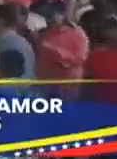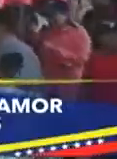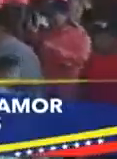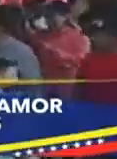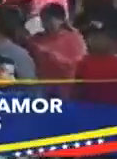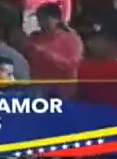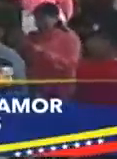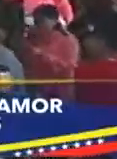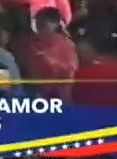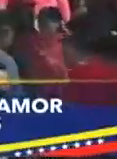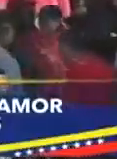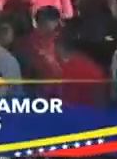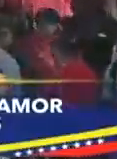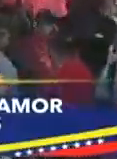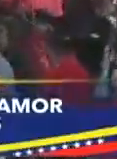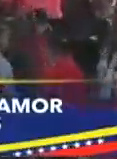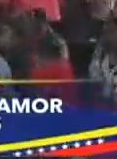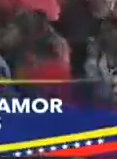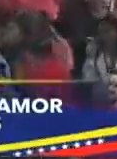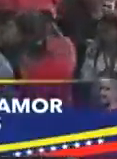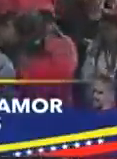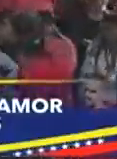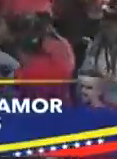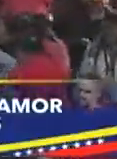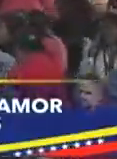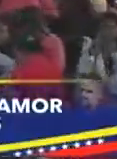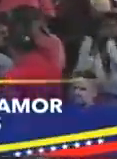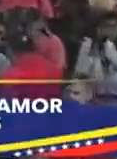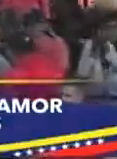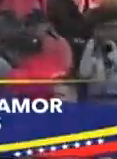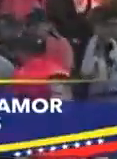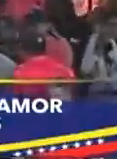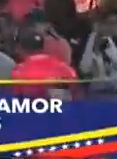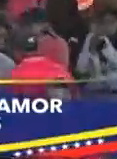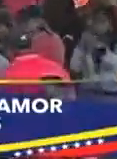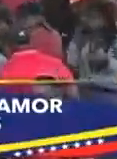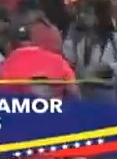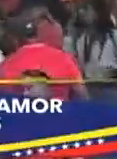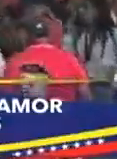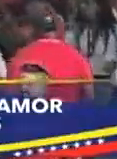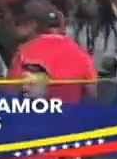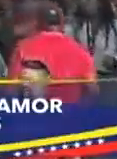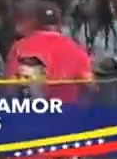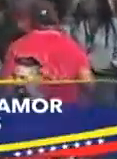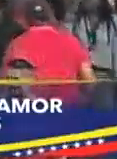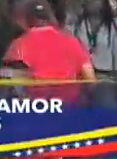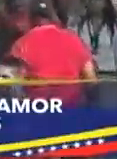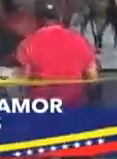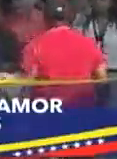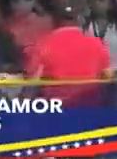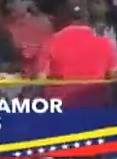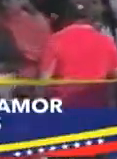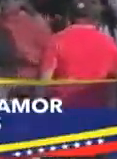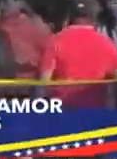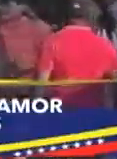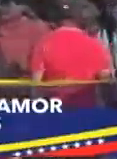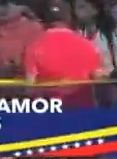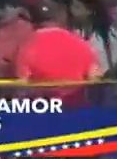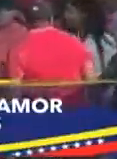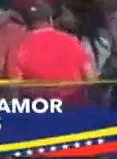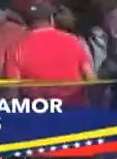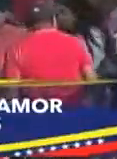En 2004, el comandante Hugo Chávez decretó el uso, por ejemplo, del software libre y sistemas operativos GNU Linux. Esto